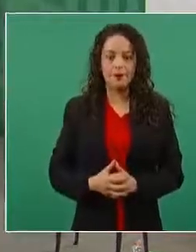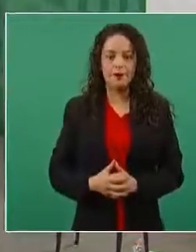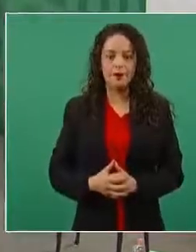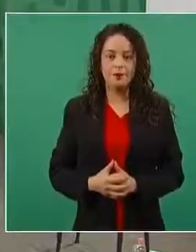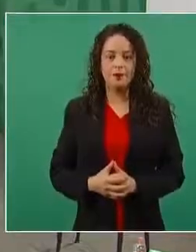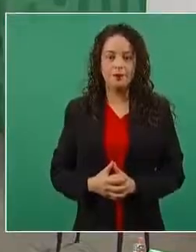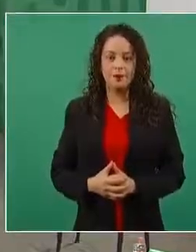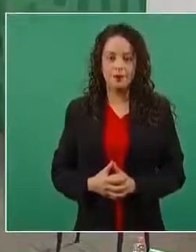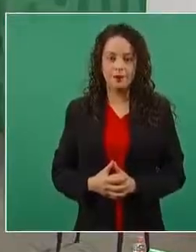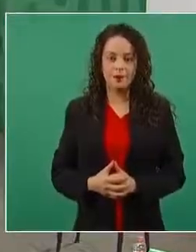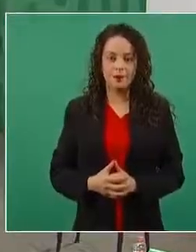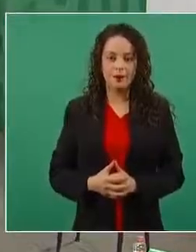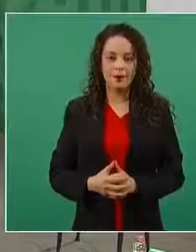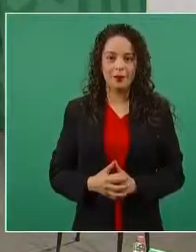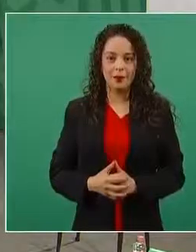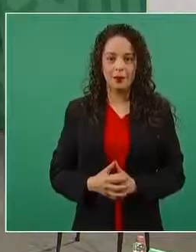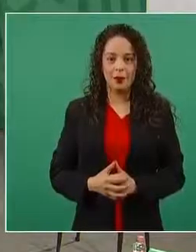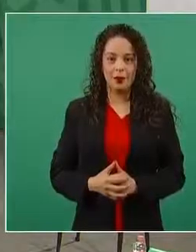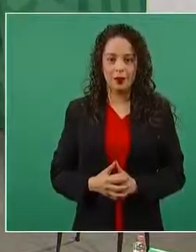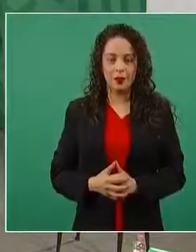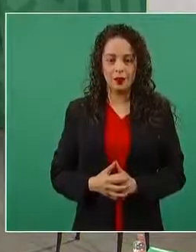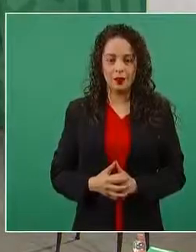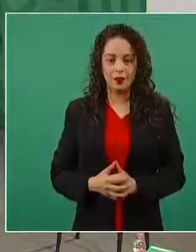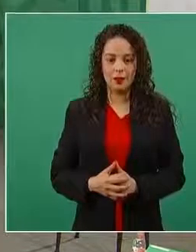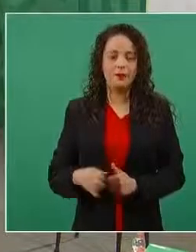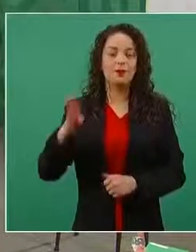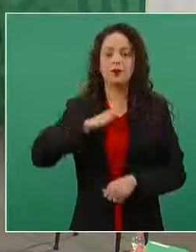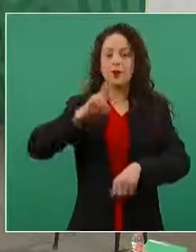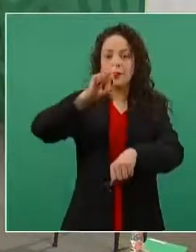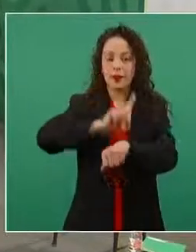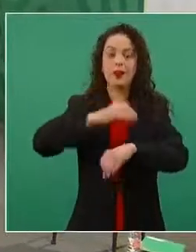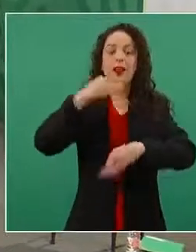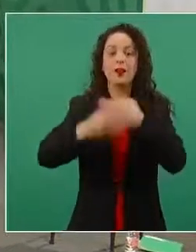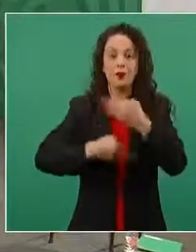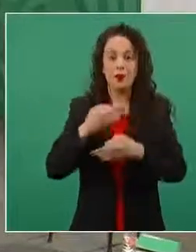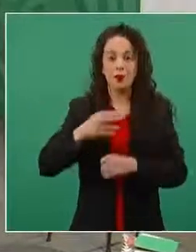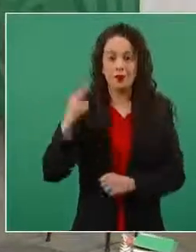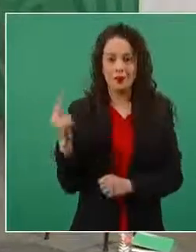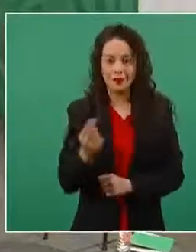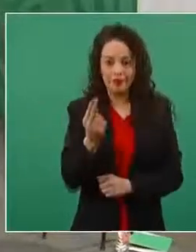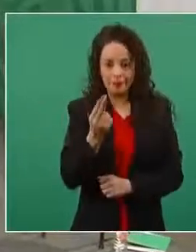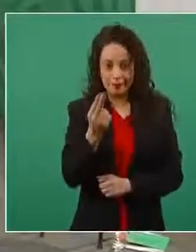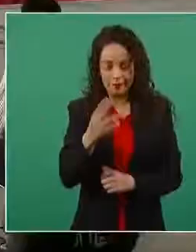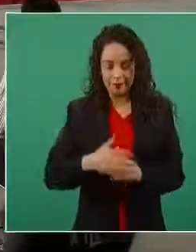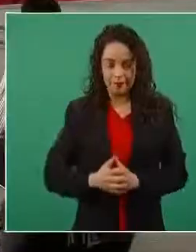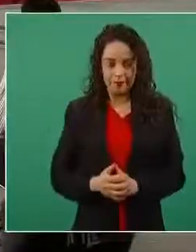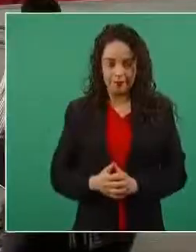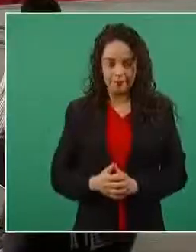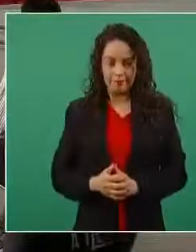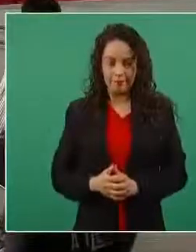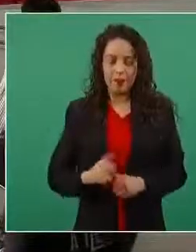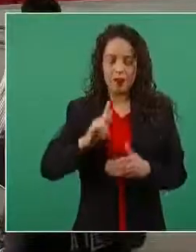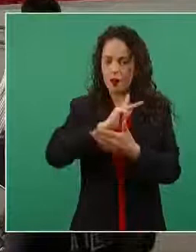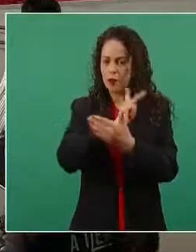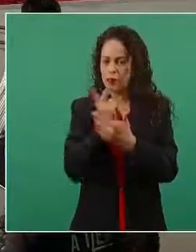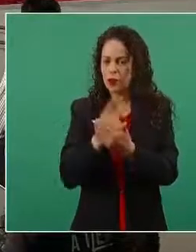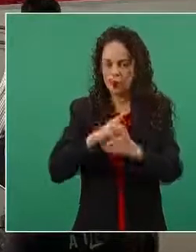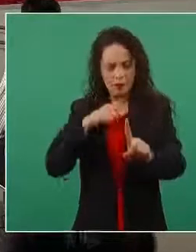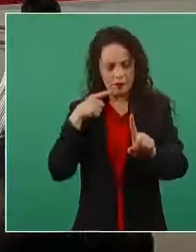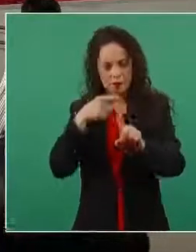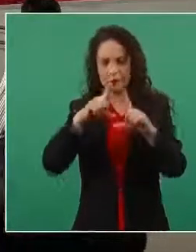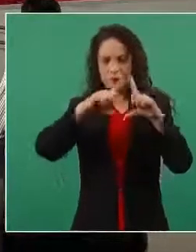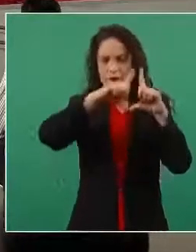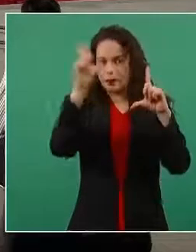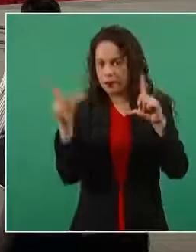Con su permiso, señor presidente, muy buenos días a todas y todos ustedes. El programa de vacunación que nos